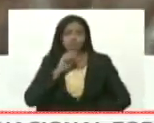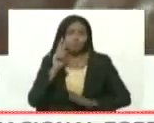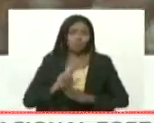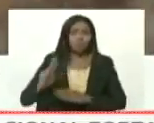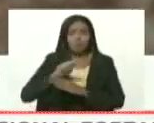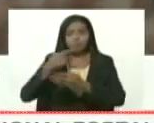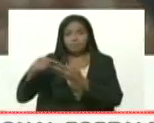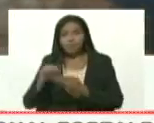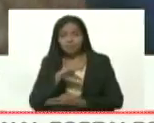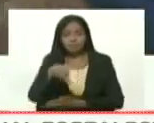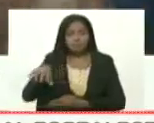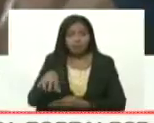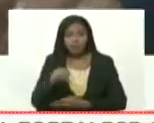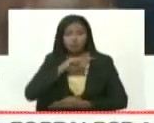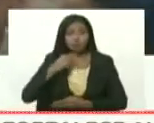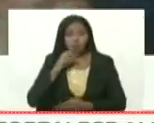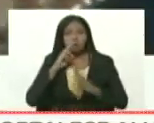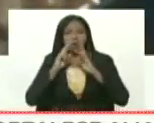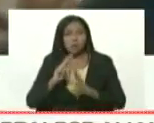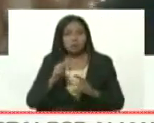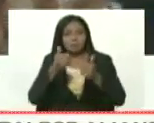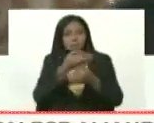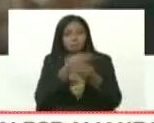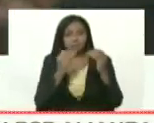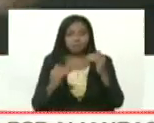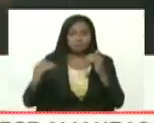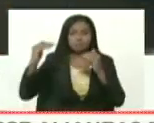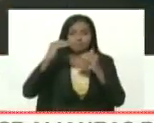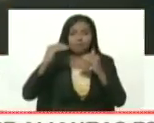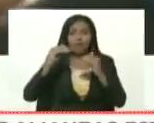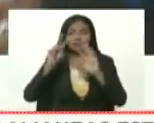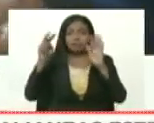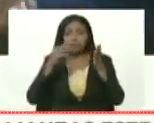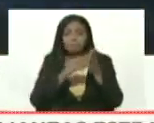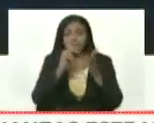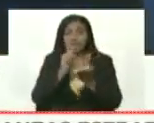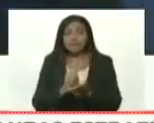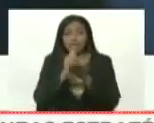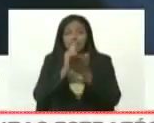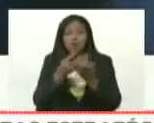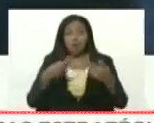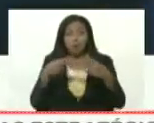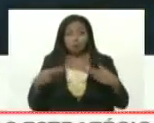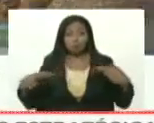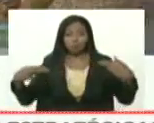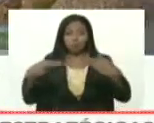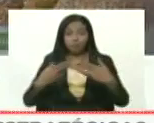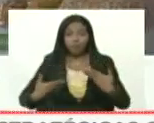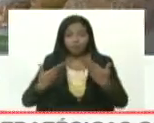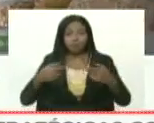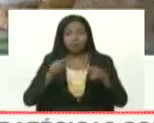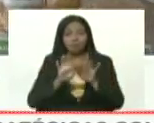en varios estados del país y ha dado resultados por encima de 7.000 kilos por hectárea, dándole todo.